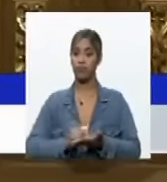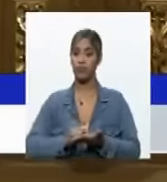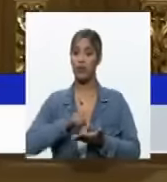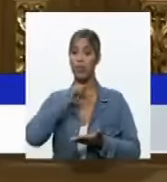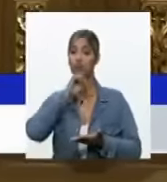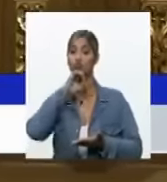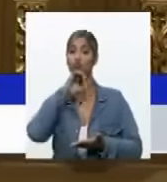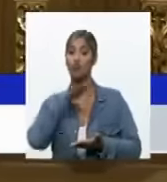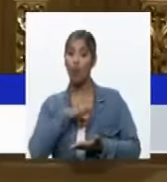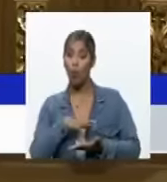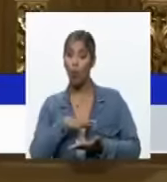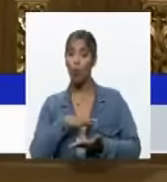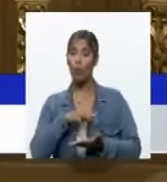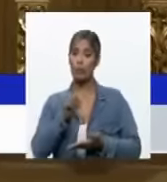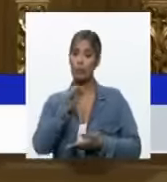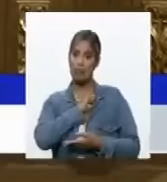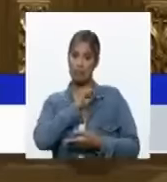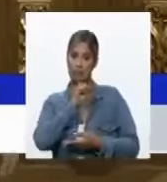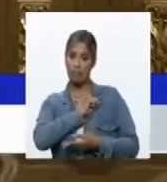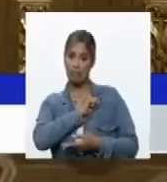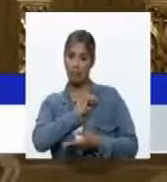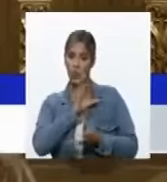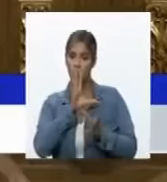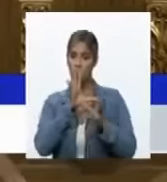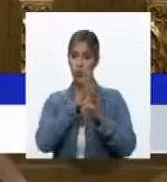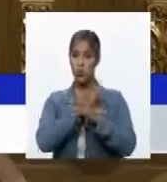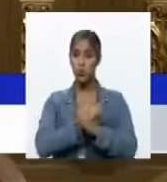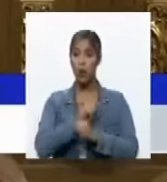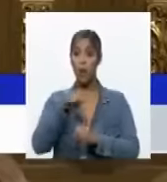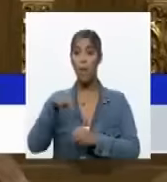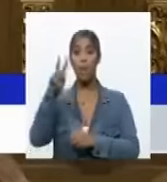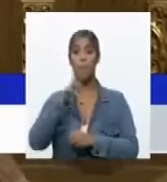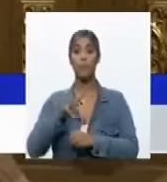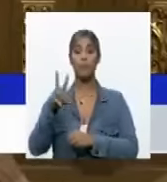tenebroso y sombrío de Venezuela.